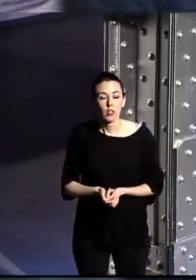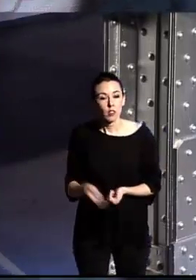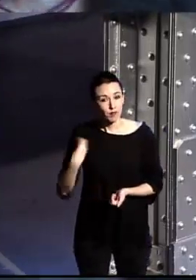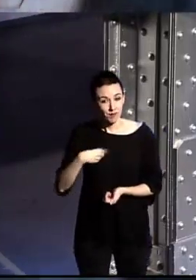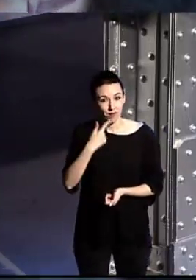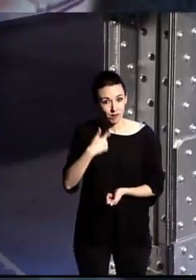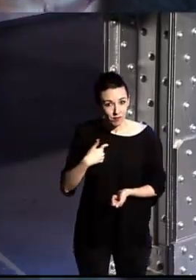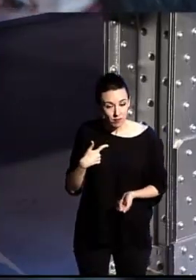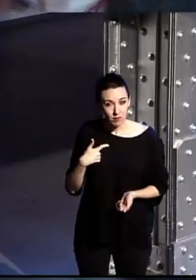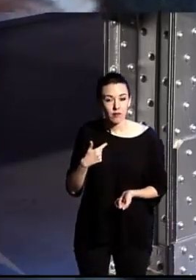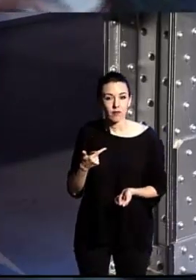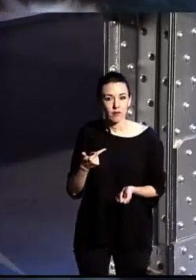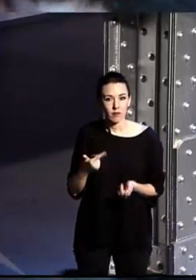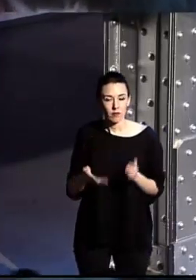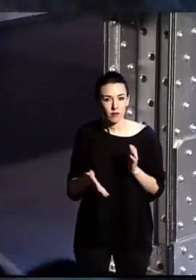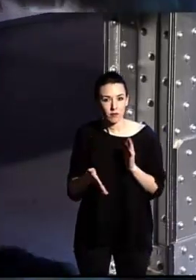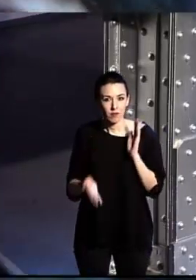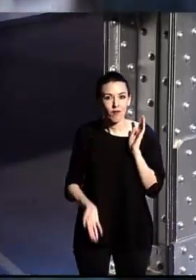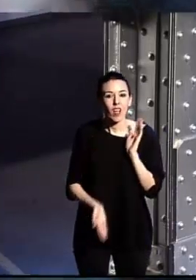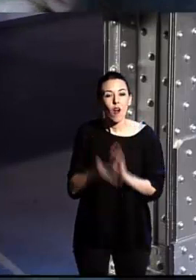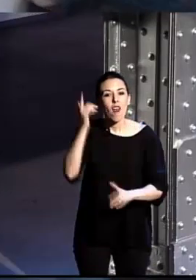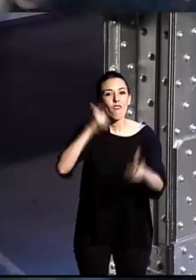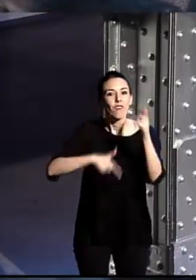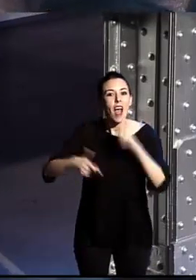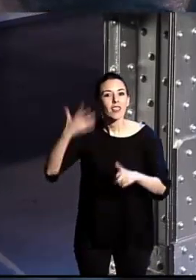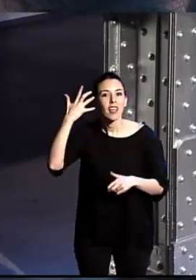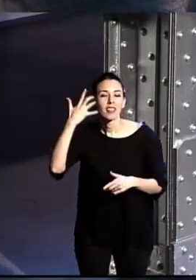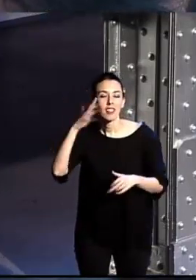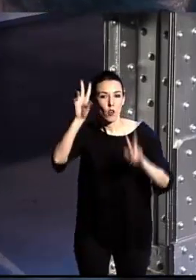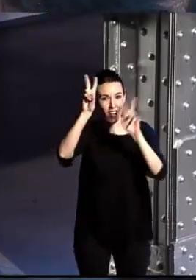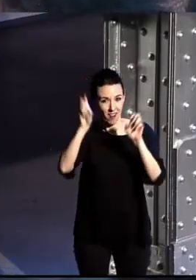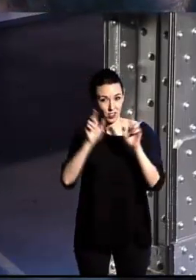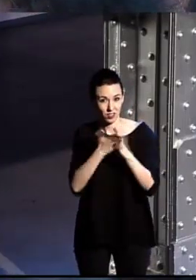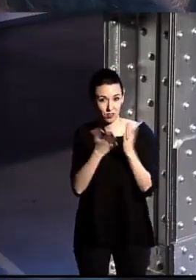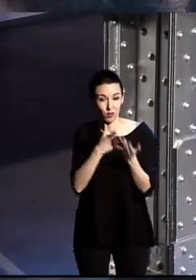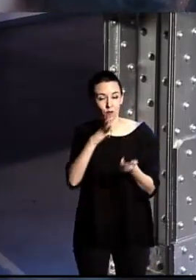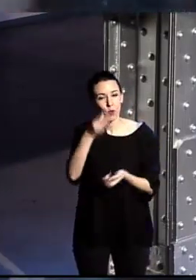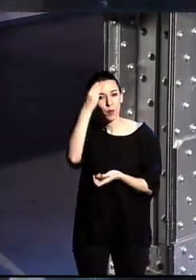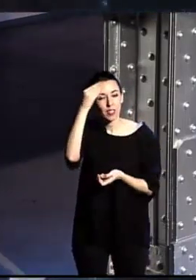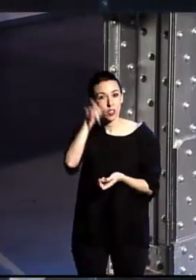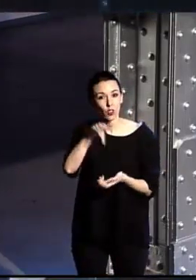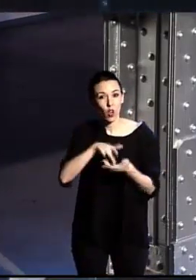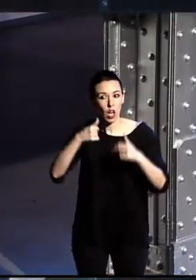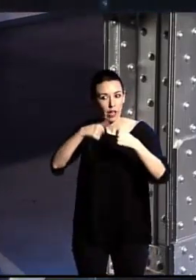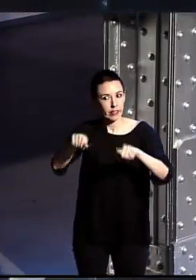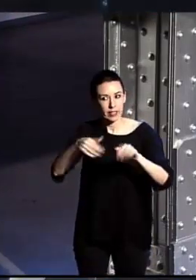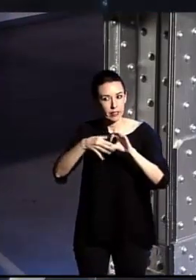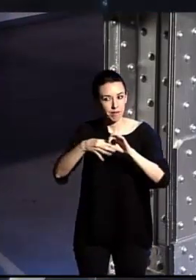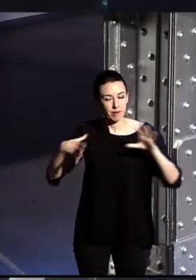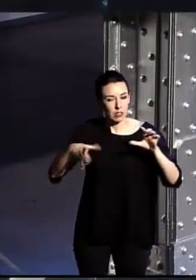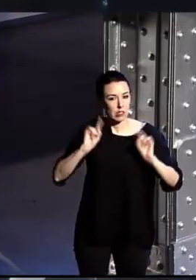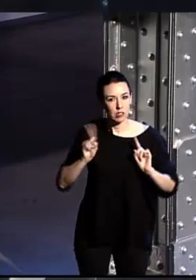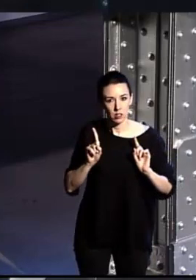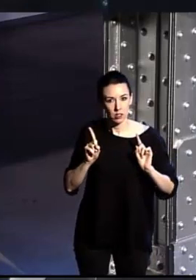Como tú bien dices, me fui a los viajes extraordinarios porque pensando que esa etiqueta no le correspondía,